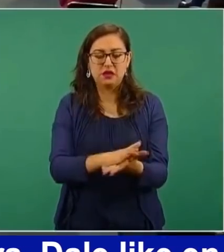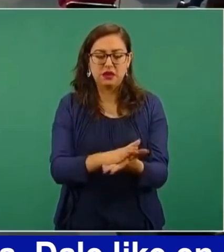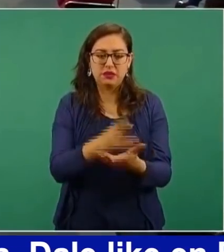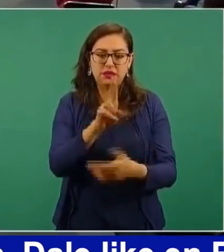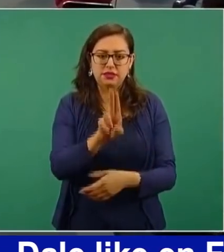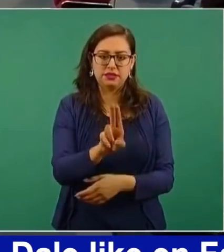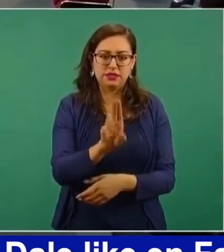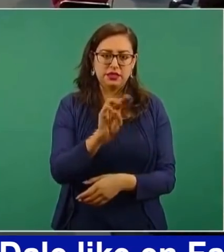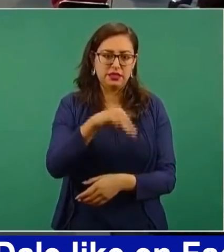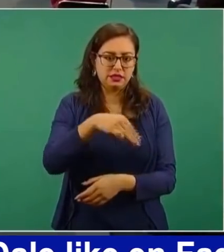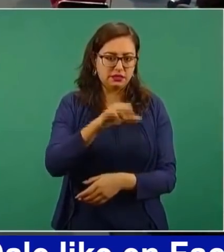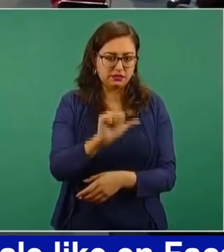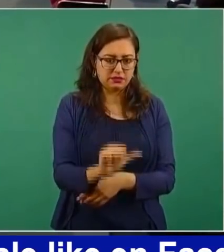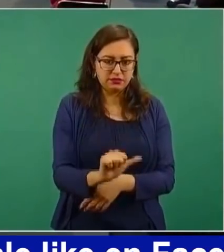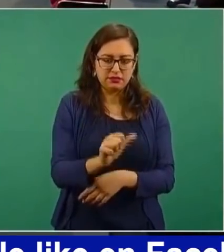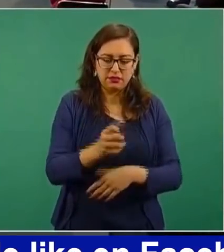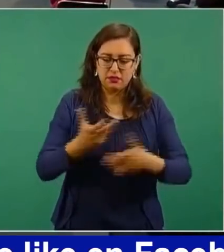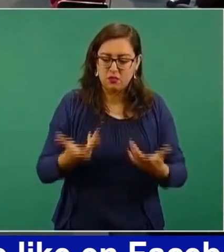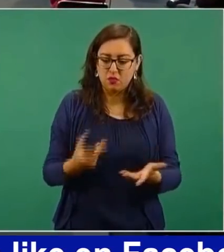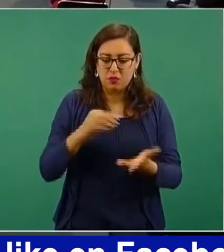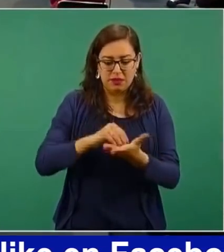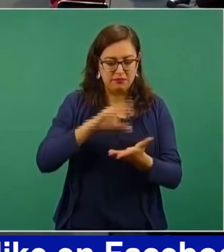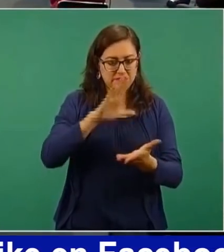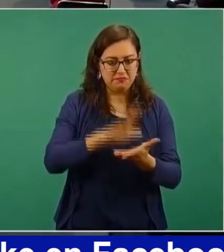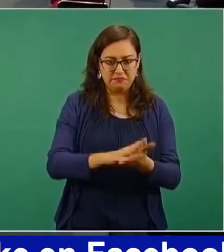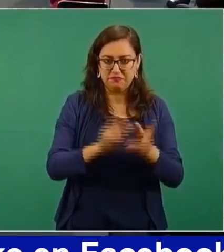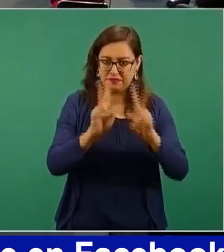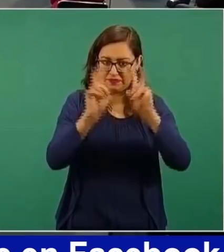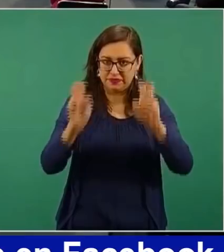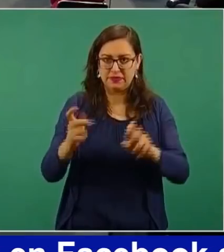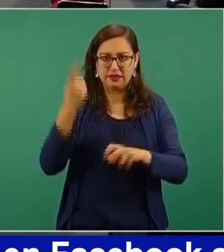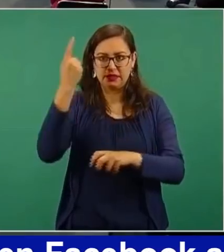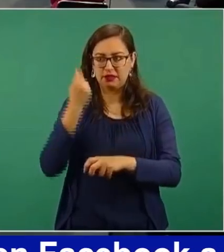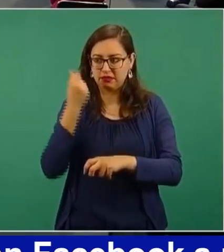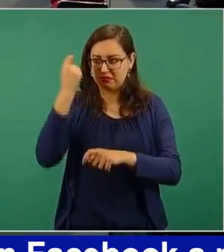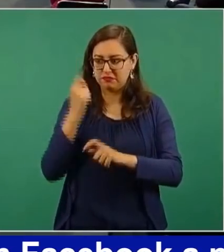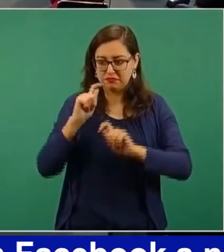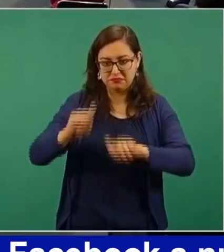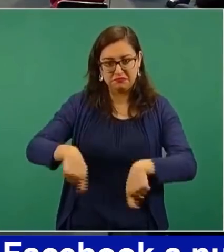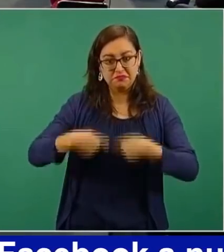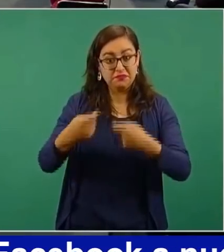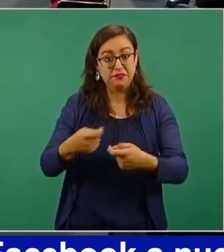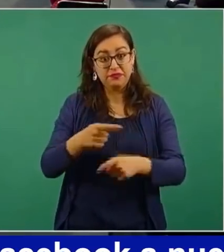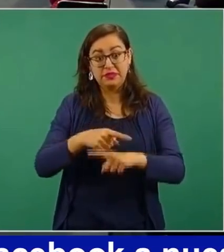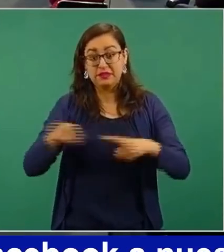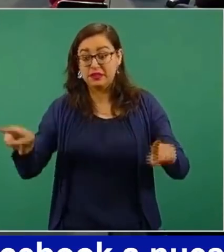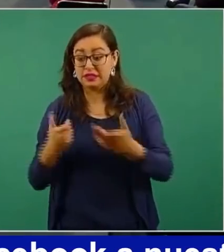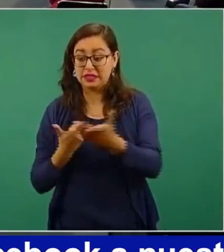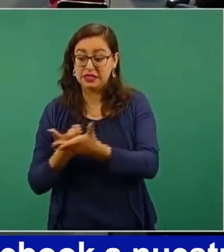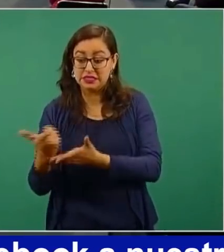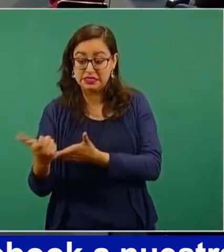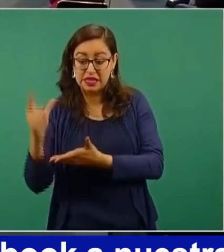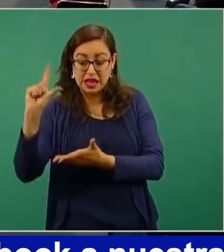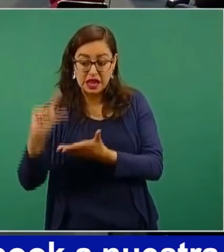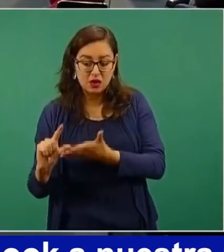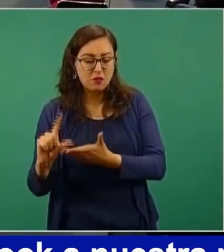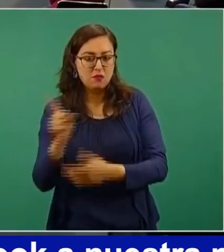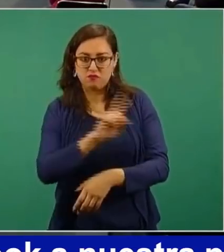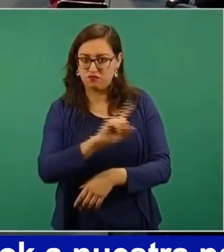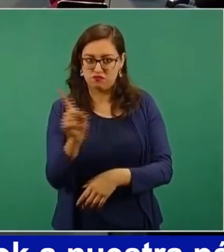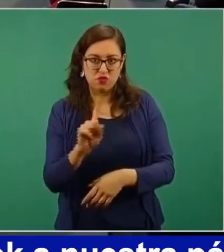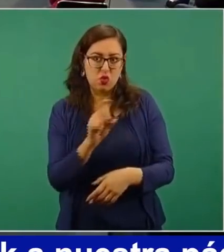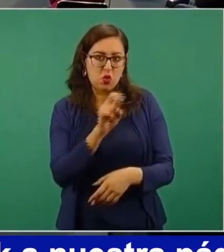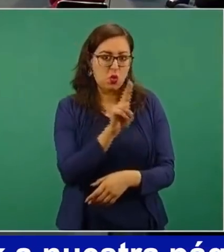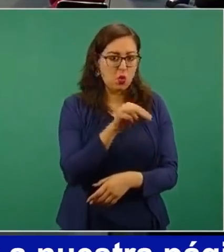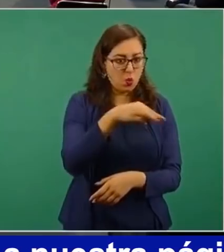actualización es la que estaría definiendo el tema de las jubilaciones en lugar del salario mínimo con lo que ellos